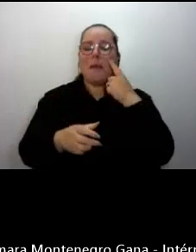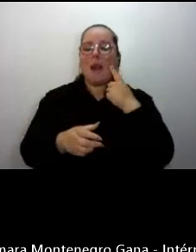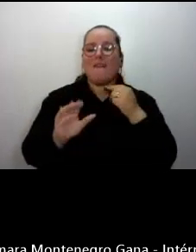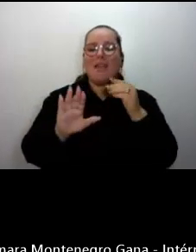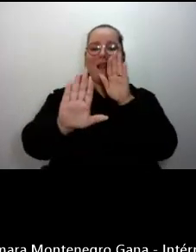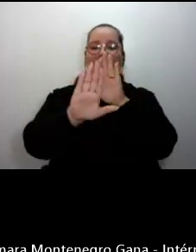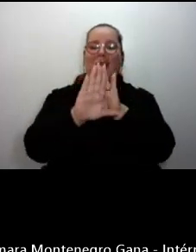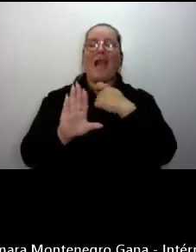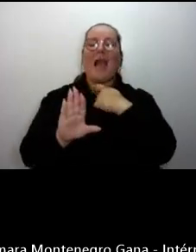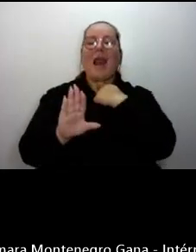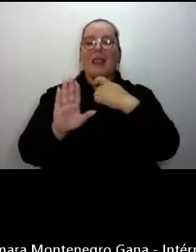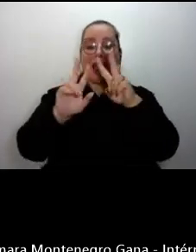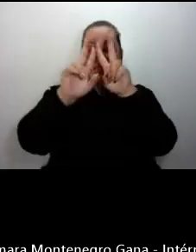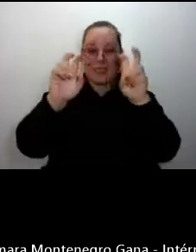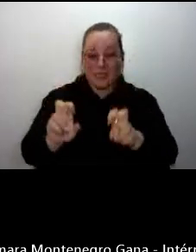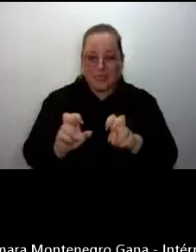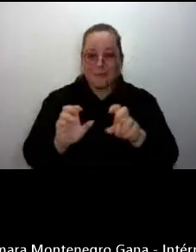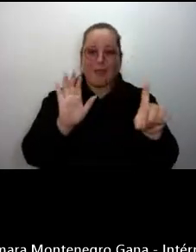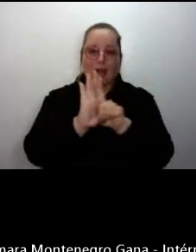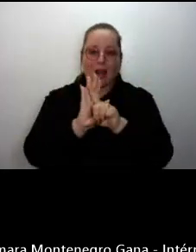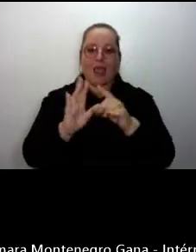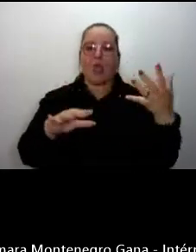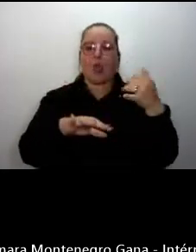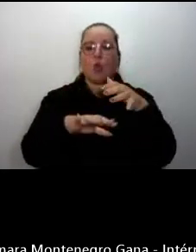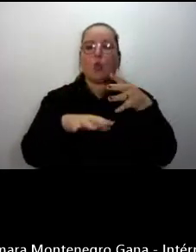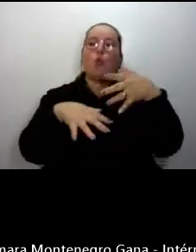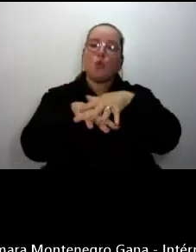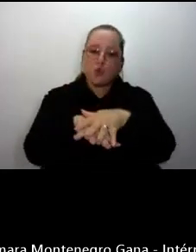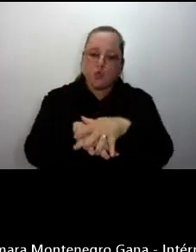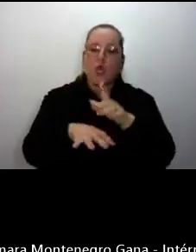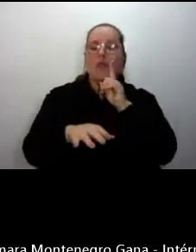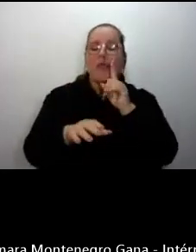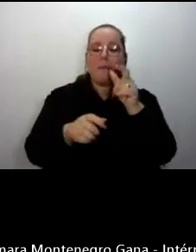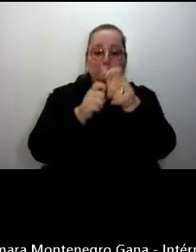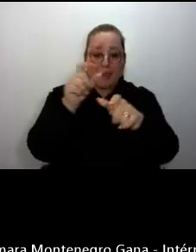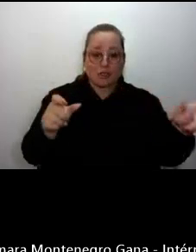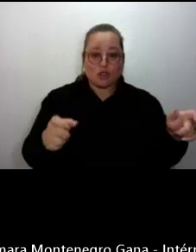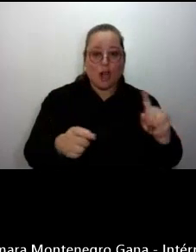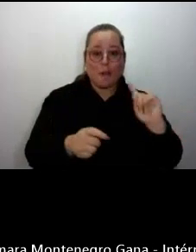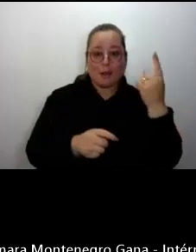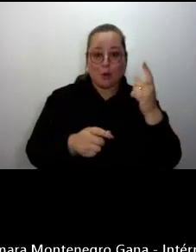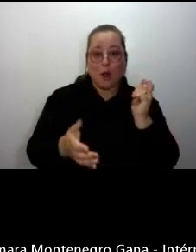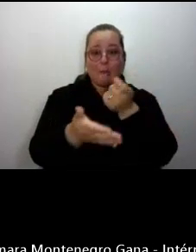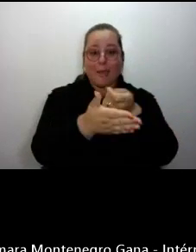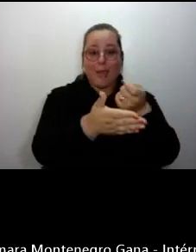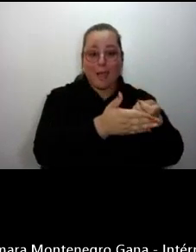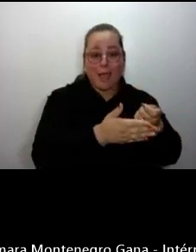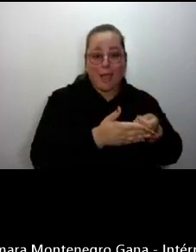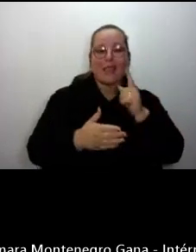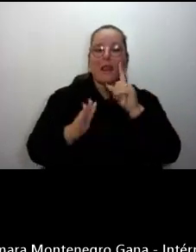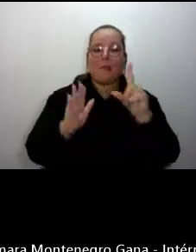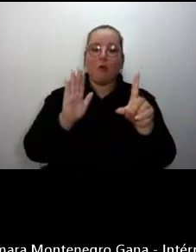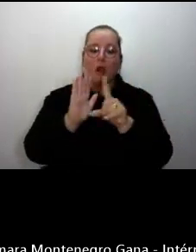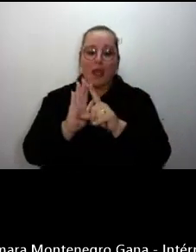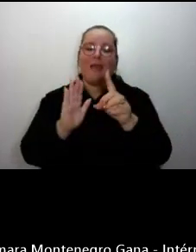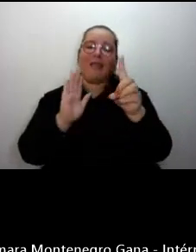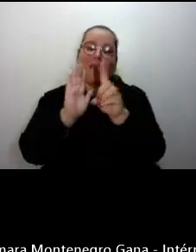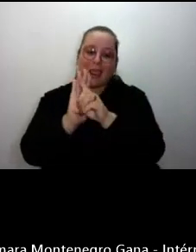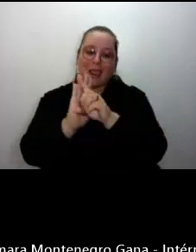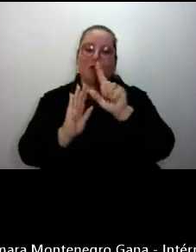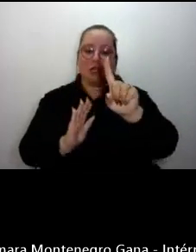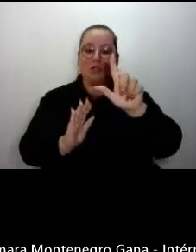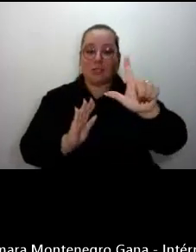ley de inclusión, la ley miscelánea para particulares pagados. Para hablar de participación tenemos el decreto 170, la ley